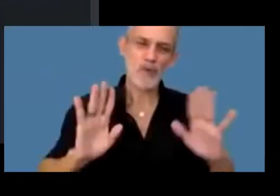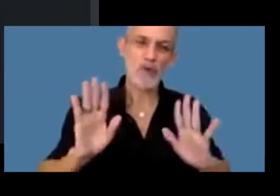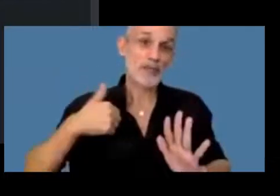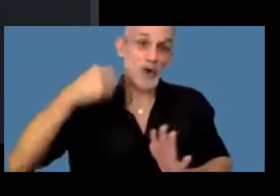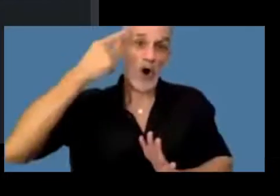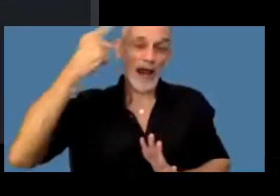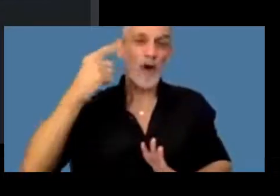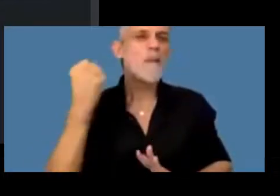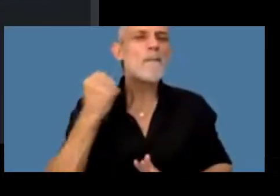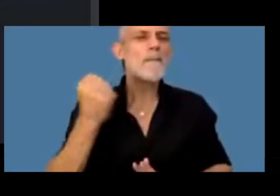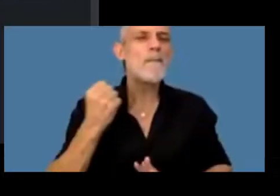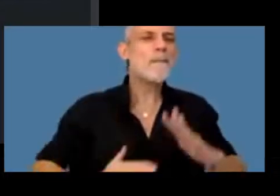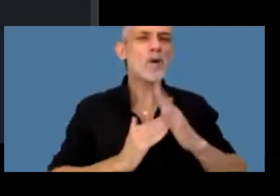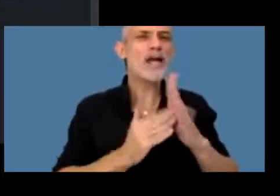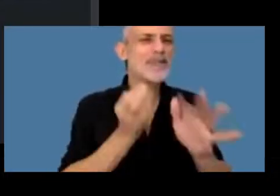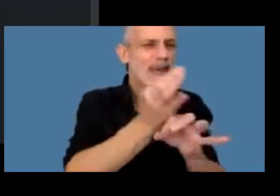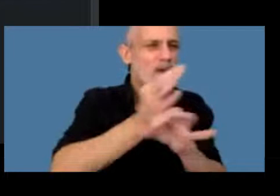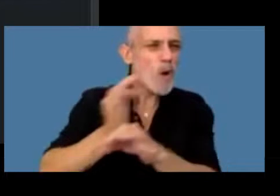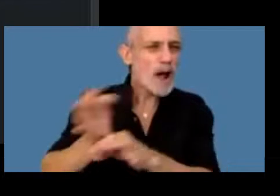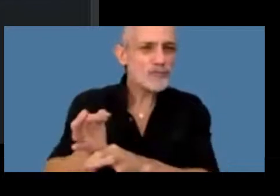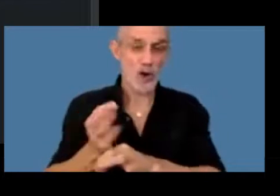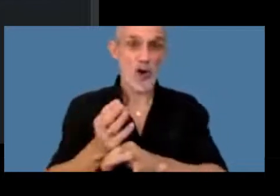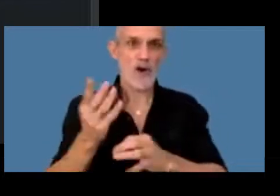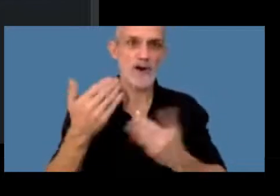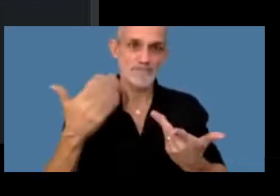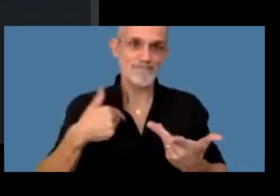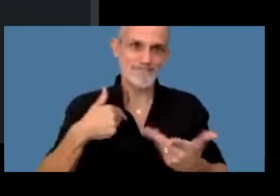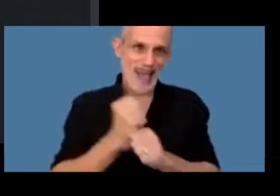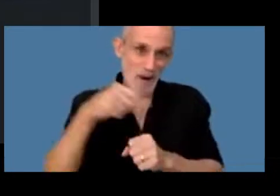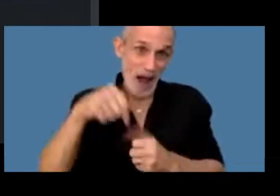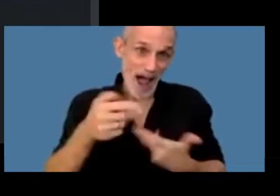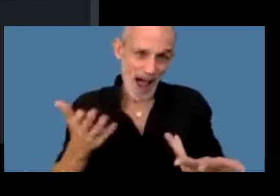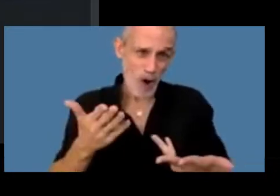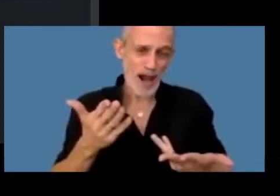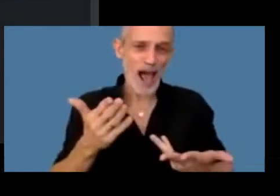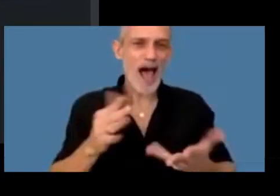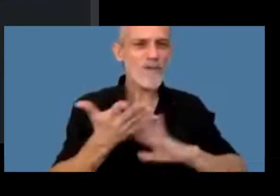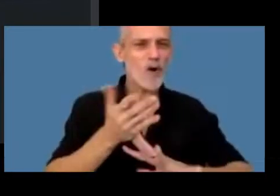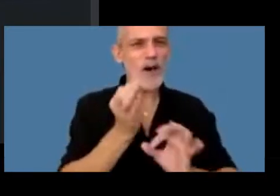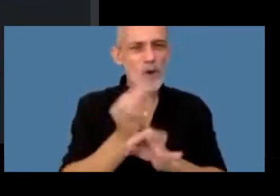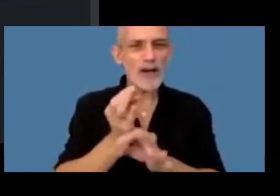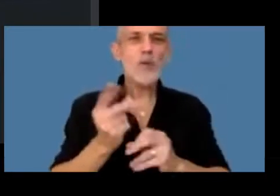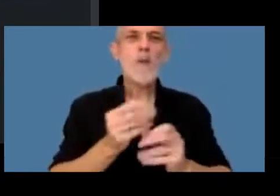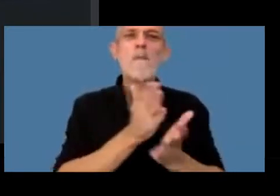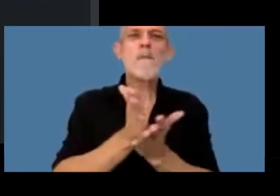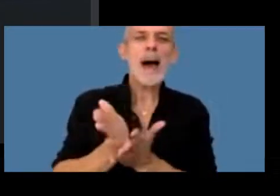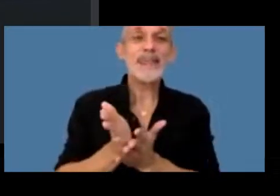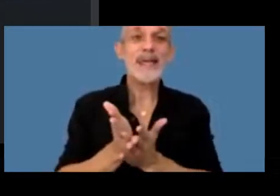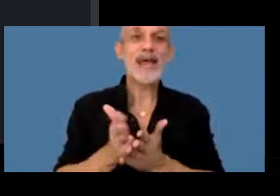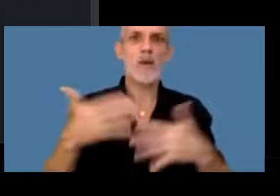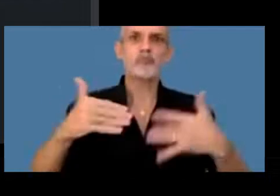principal es que la educación, y lo que estoy un poco trabajando ahora, es que esta sea una materia reconocida